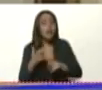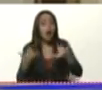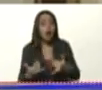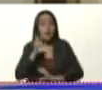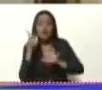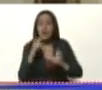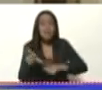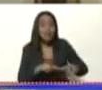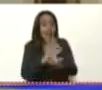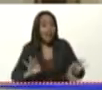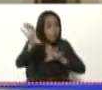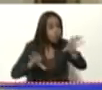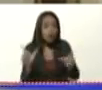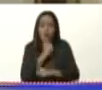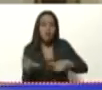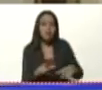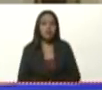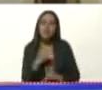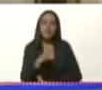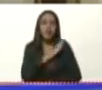Suspender las clases, muy importante.